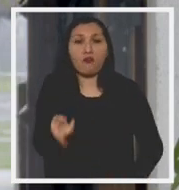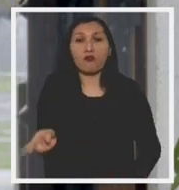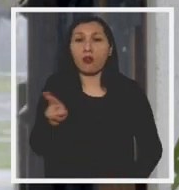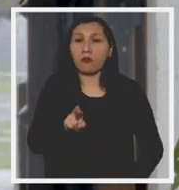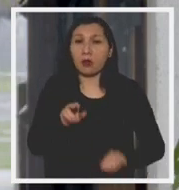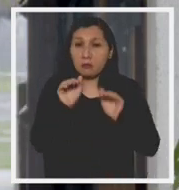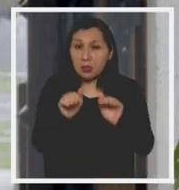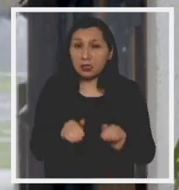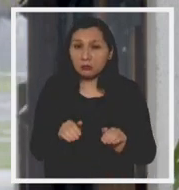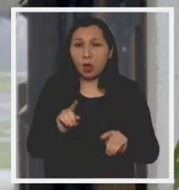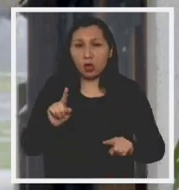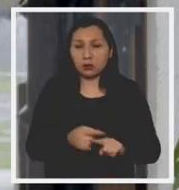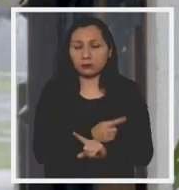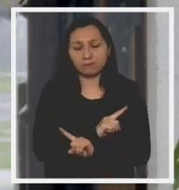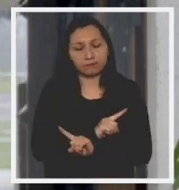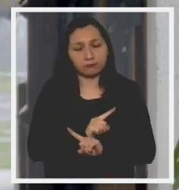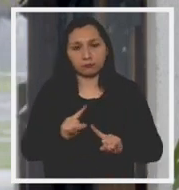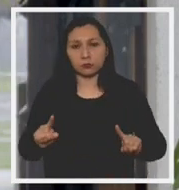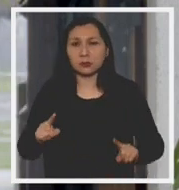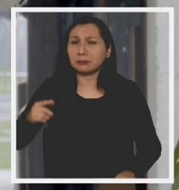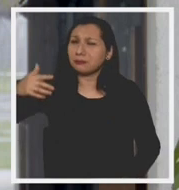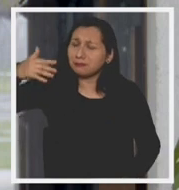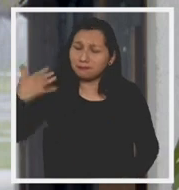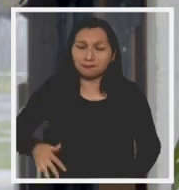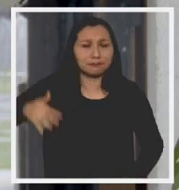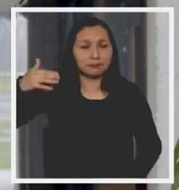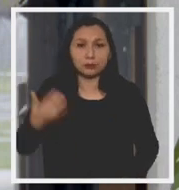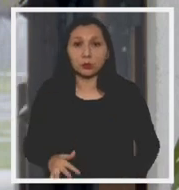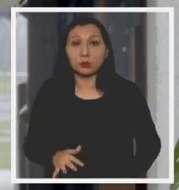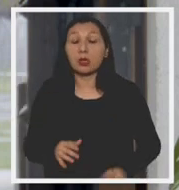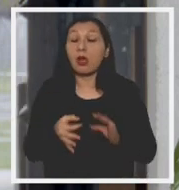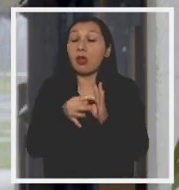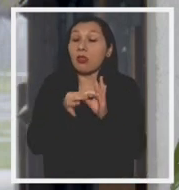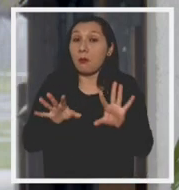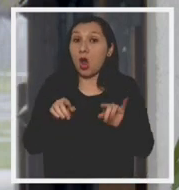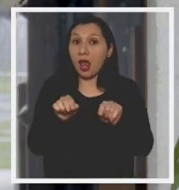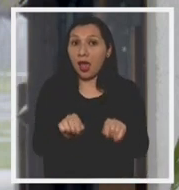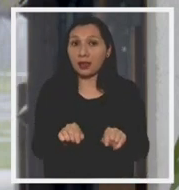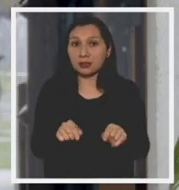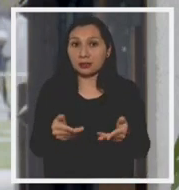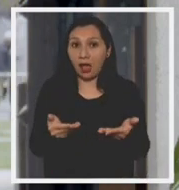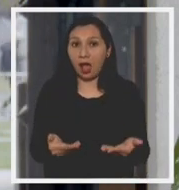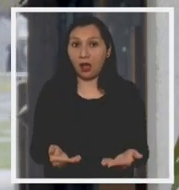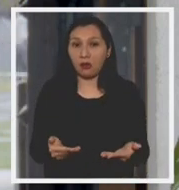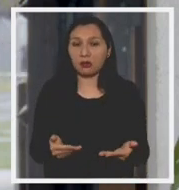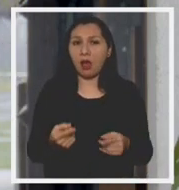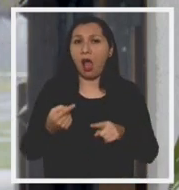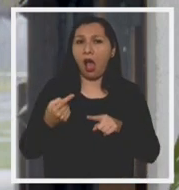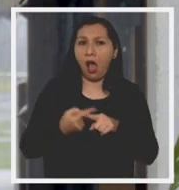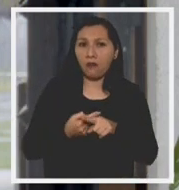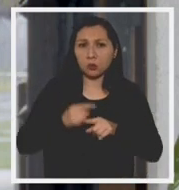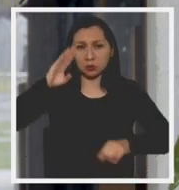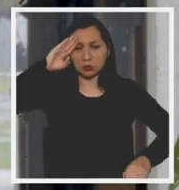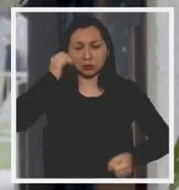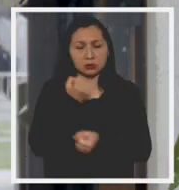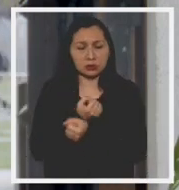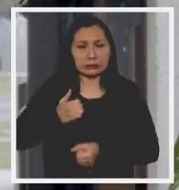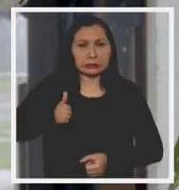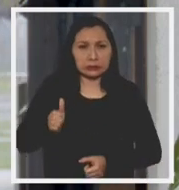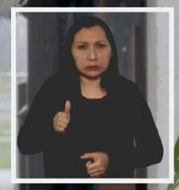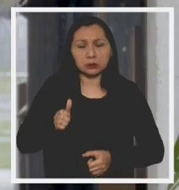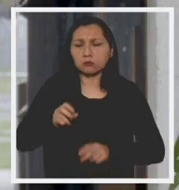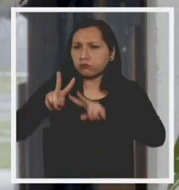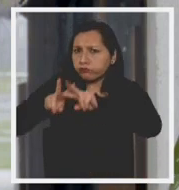a repetir. Es indispensable que en democracia los abusos policiales se investiguen